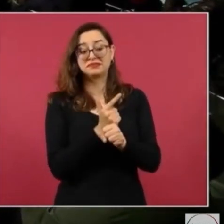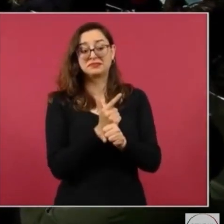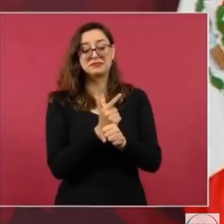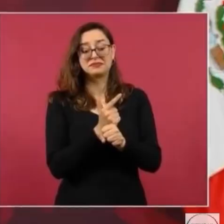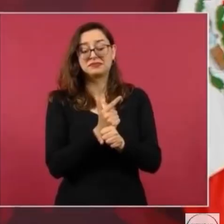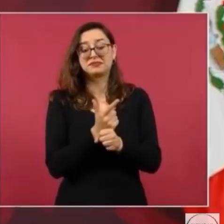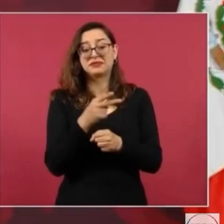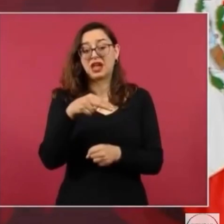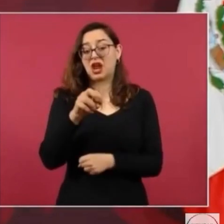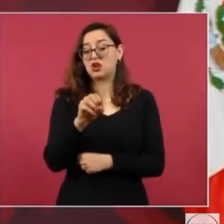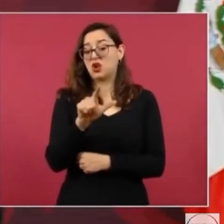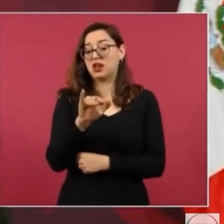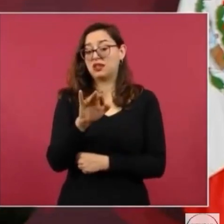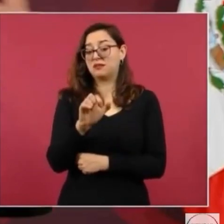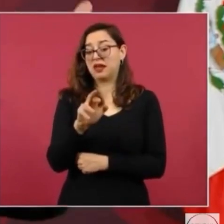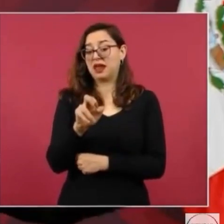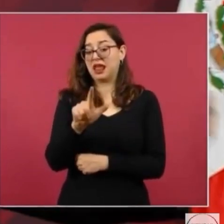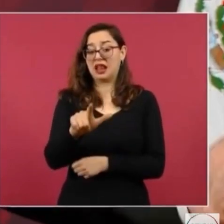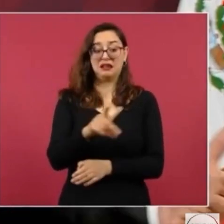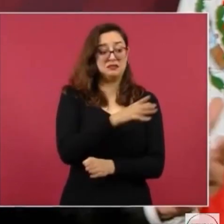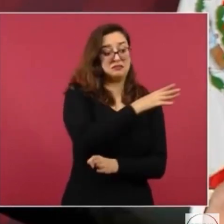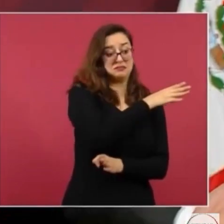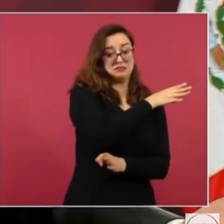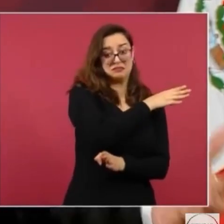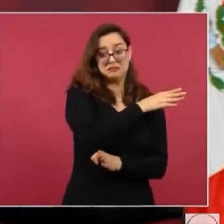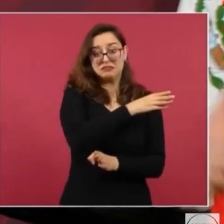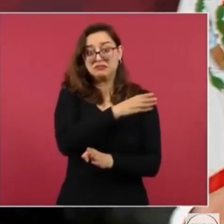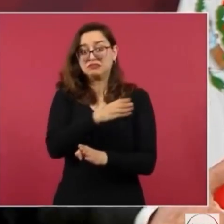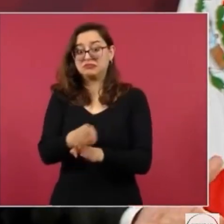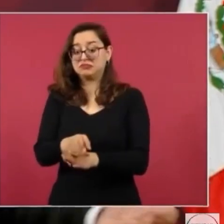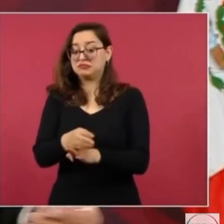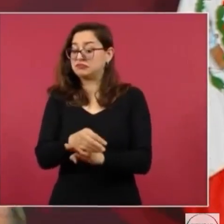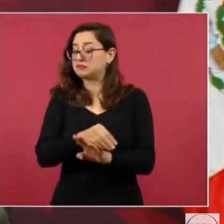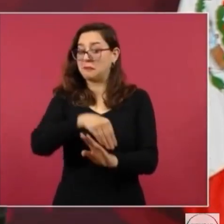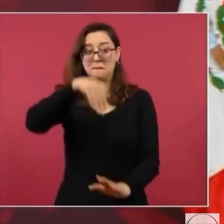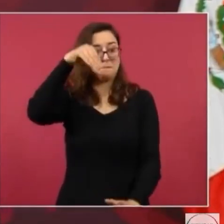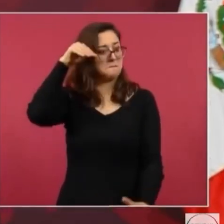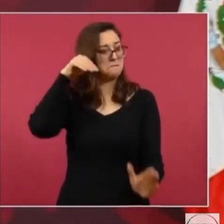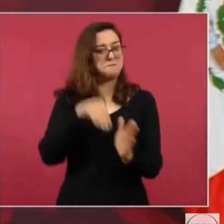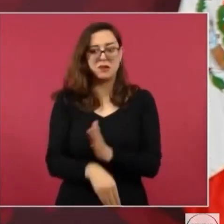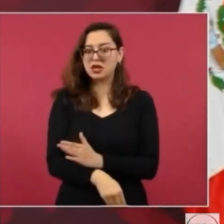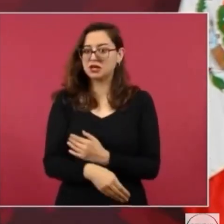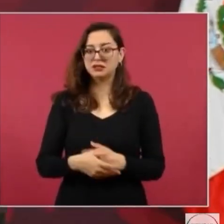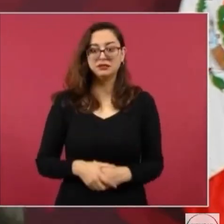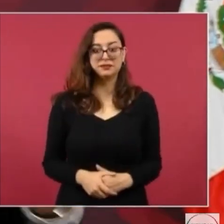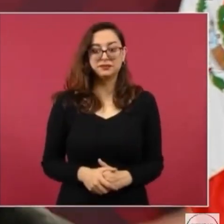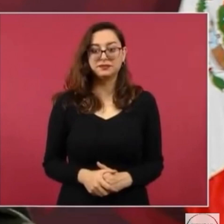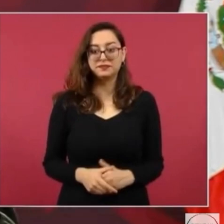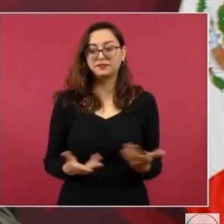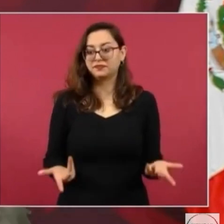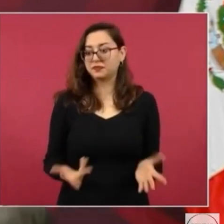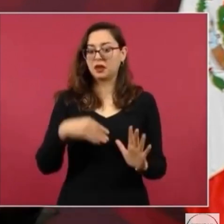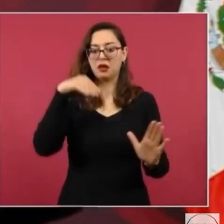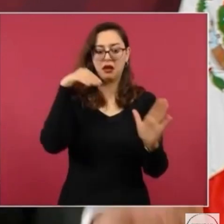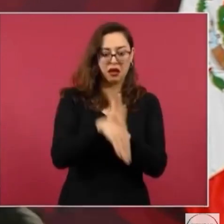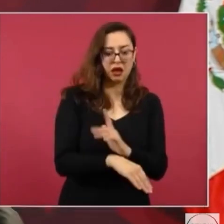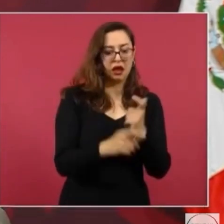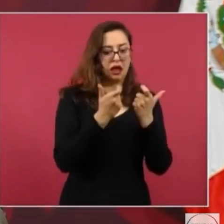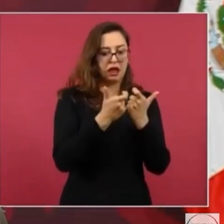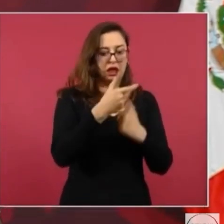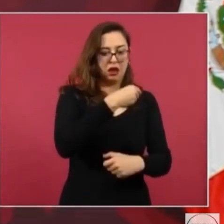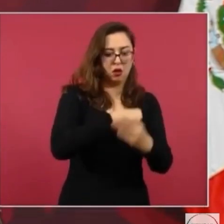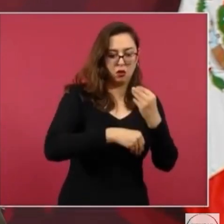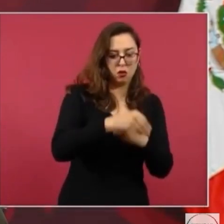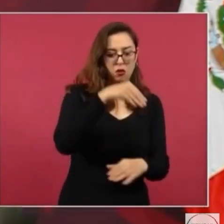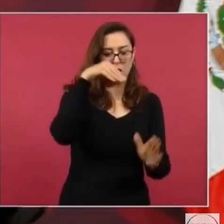la política neoliberal, que no fue nada más crisis en lo económico, o en lo social, o en lo